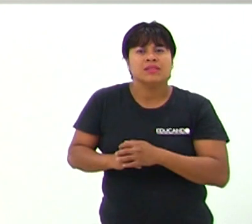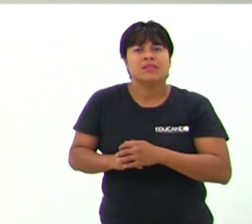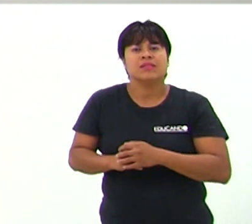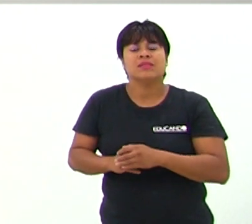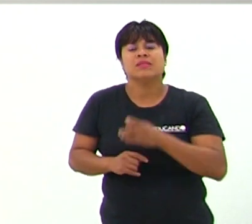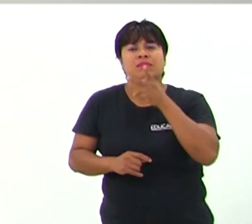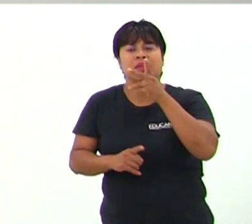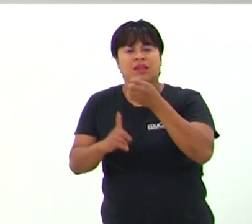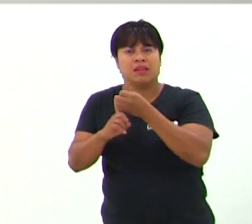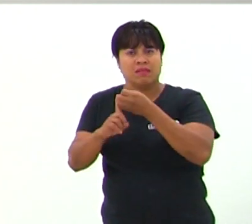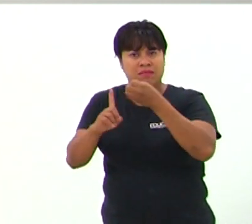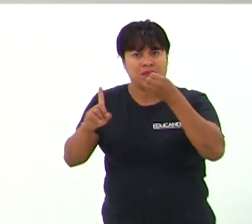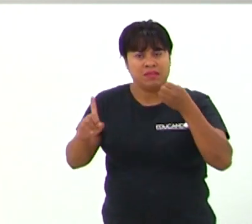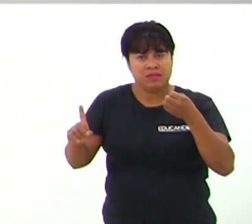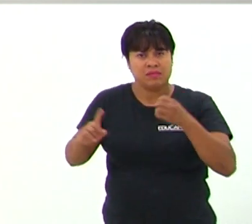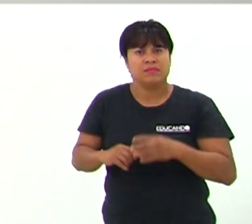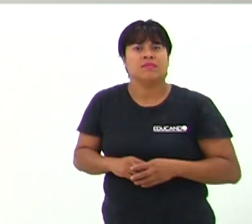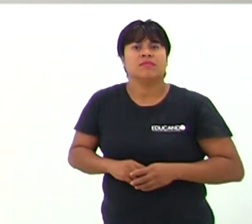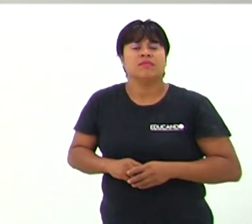las frases